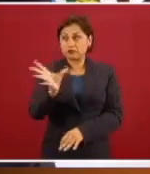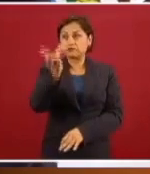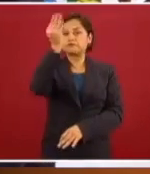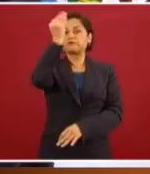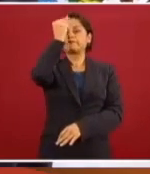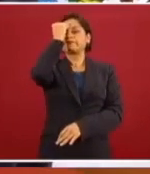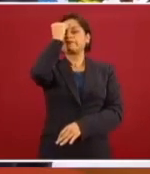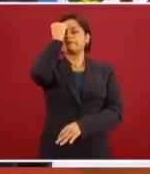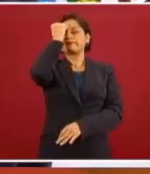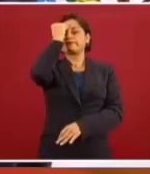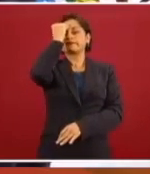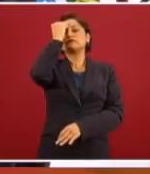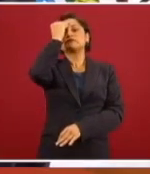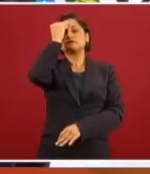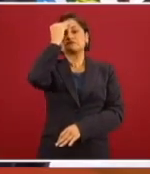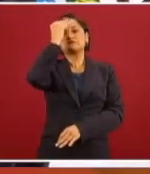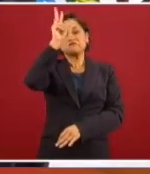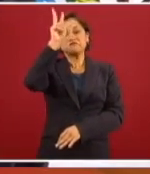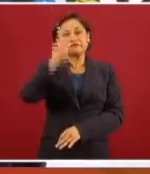olvidamos.